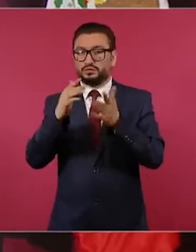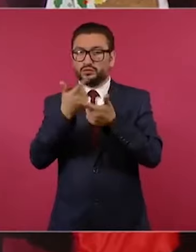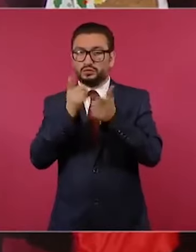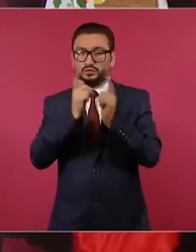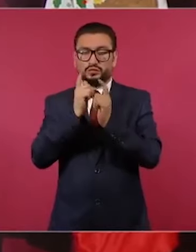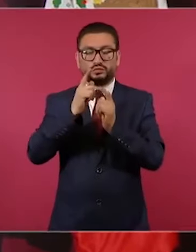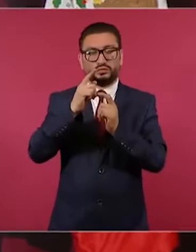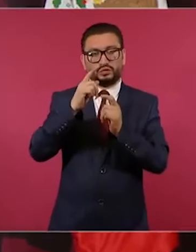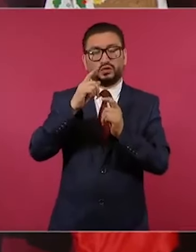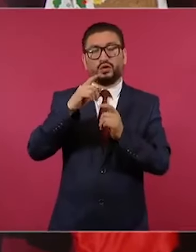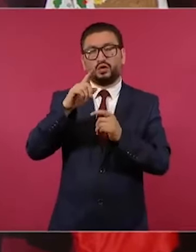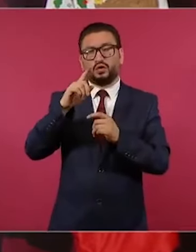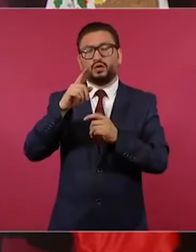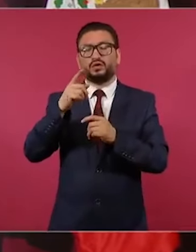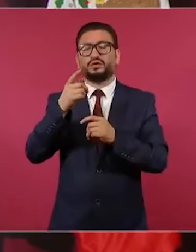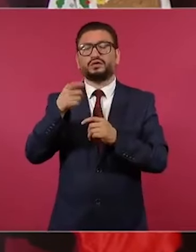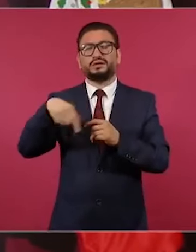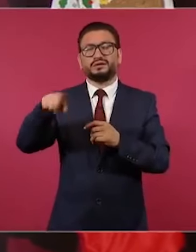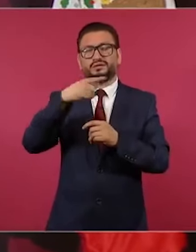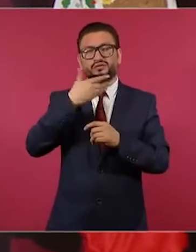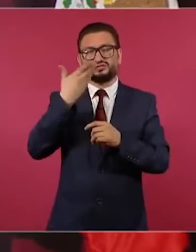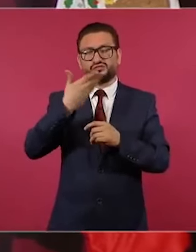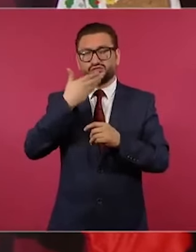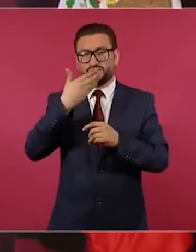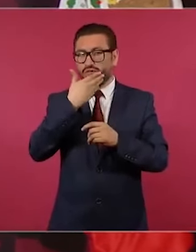conservadores o traficantes de influencia